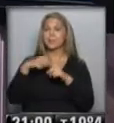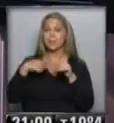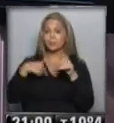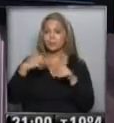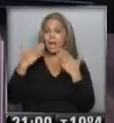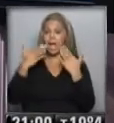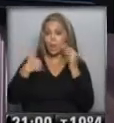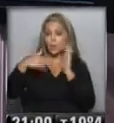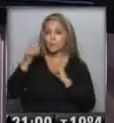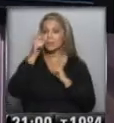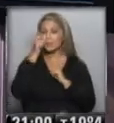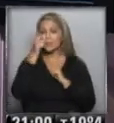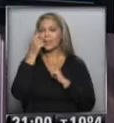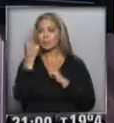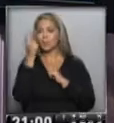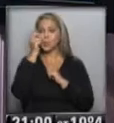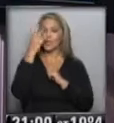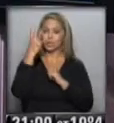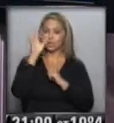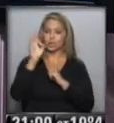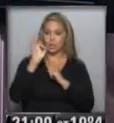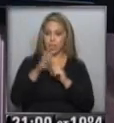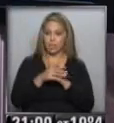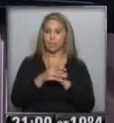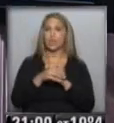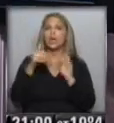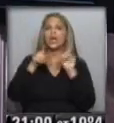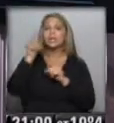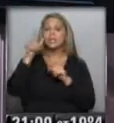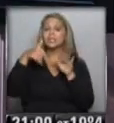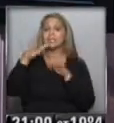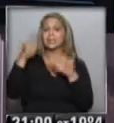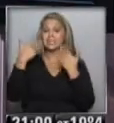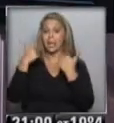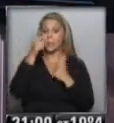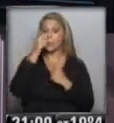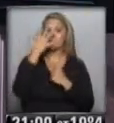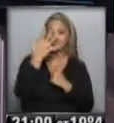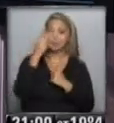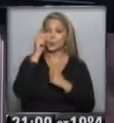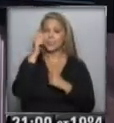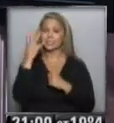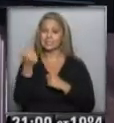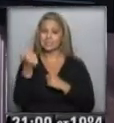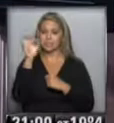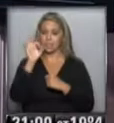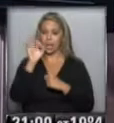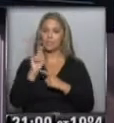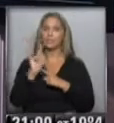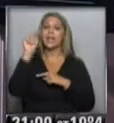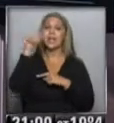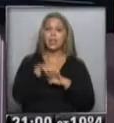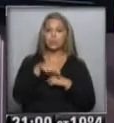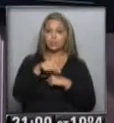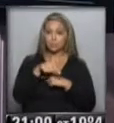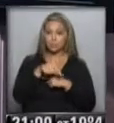los 21 a 24 grados. Mucho más calor en el norte, máximas de 25 a 26 grados. Y por último, en el sur argentino, vientos muy